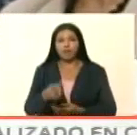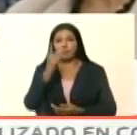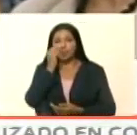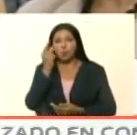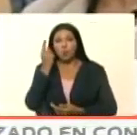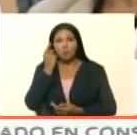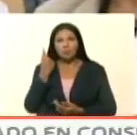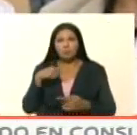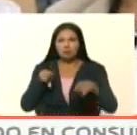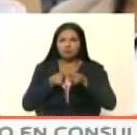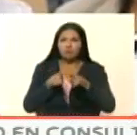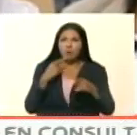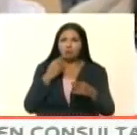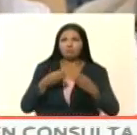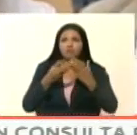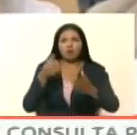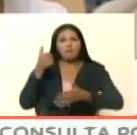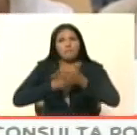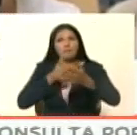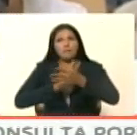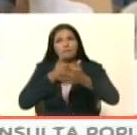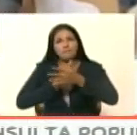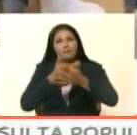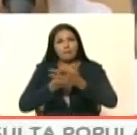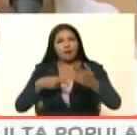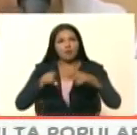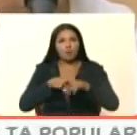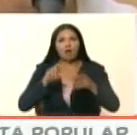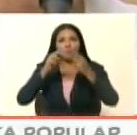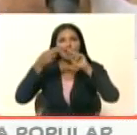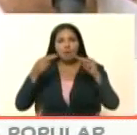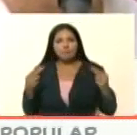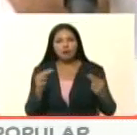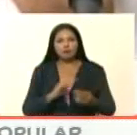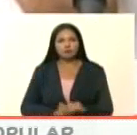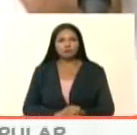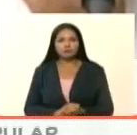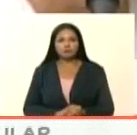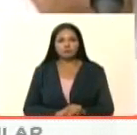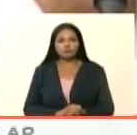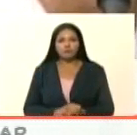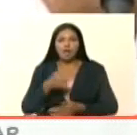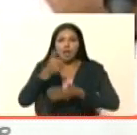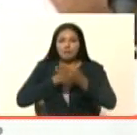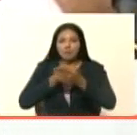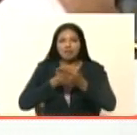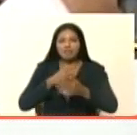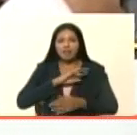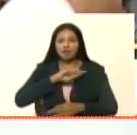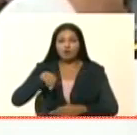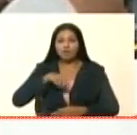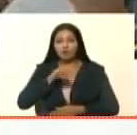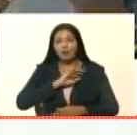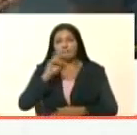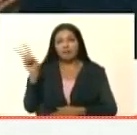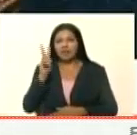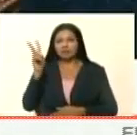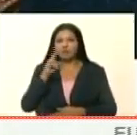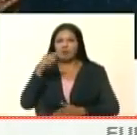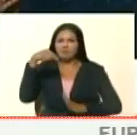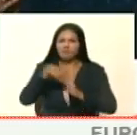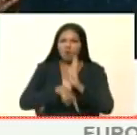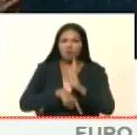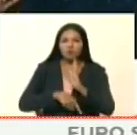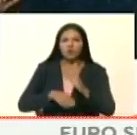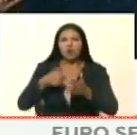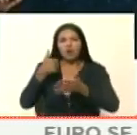hombres, dieron una batalla por la paz. Era una batalla por Venezuela, pero en el fondo era una batalla por la